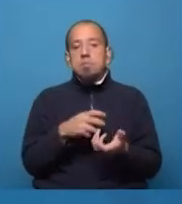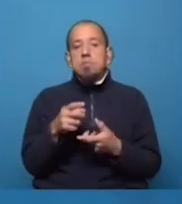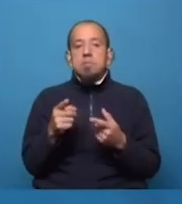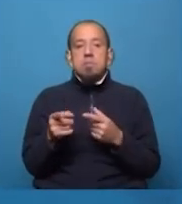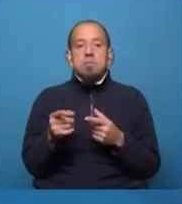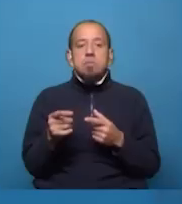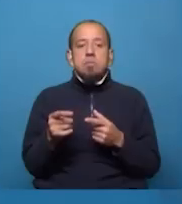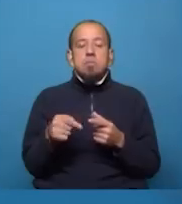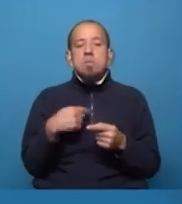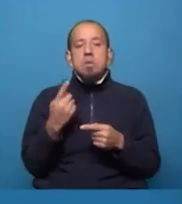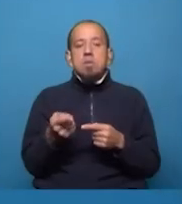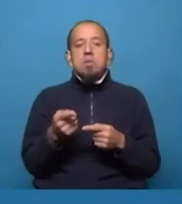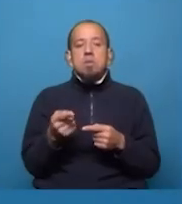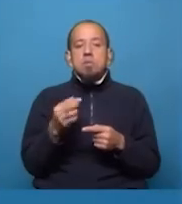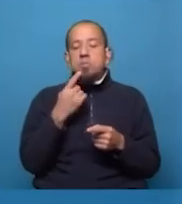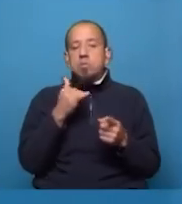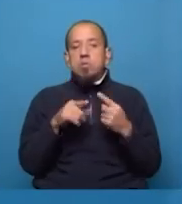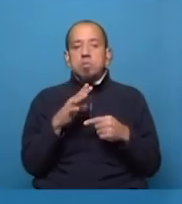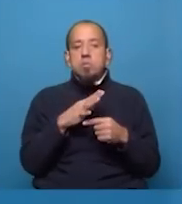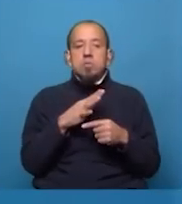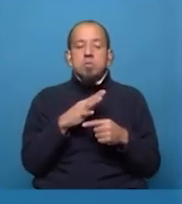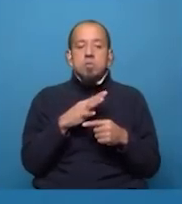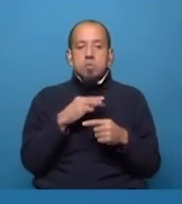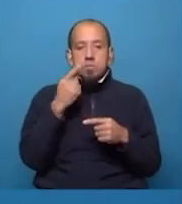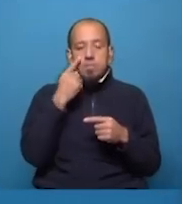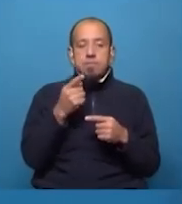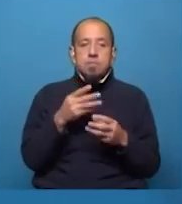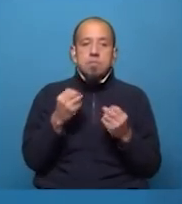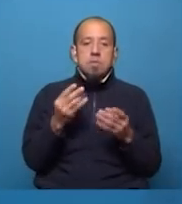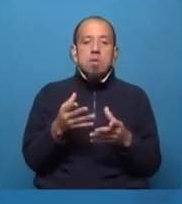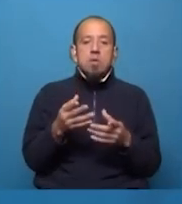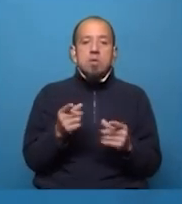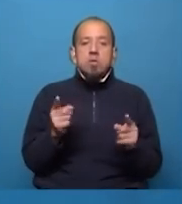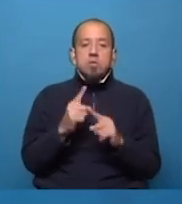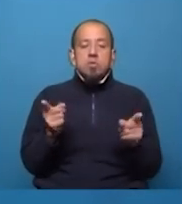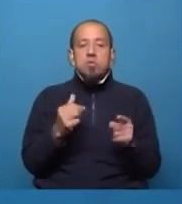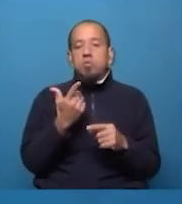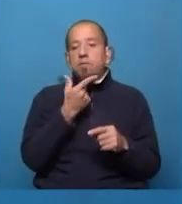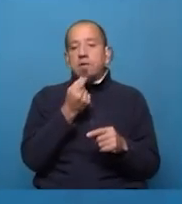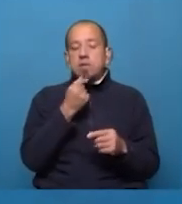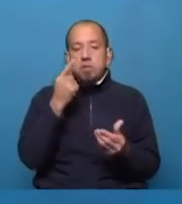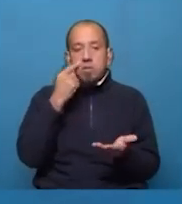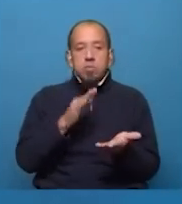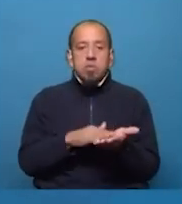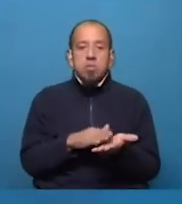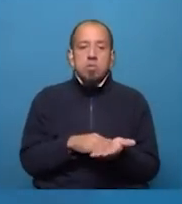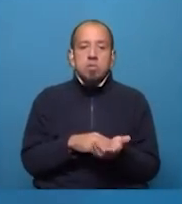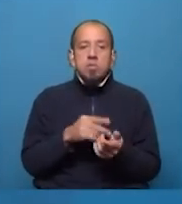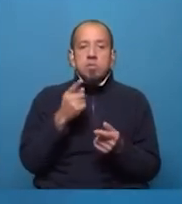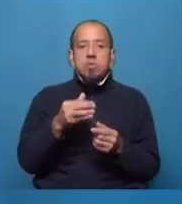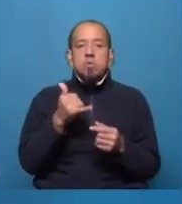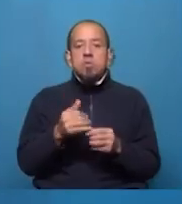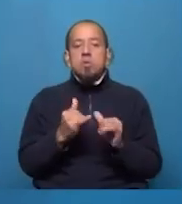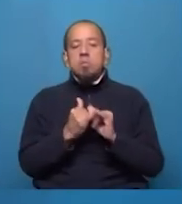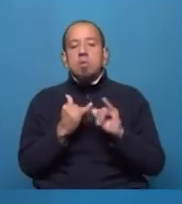en otros casos como toda investigación de lavado habrá que ver por qué el lavado no es un delito fácil de probar este Ellos tienen el